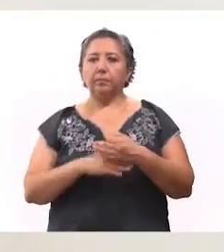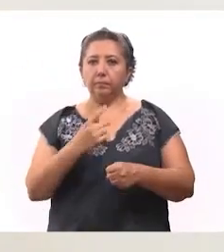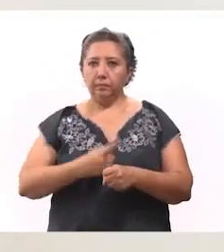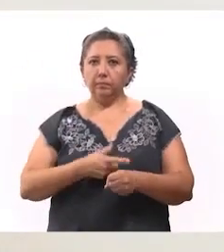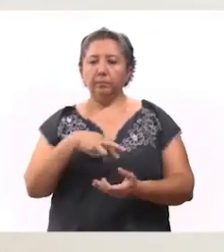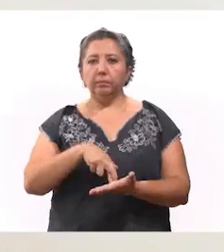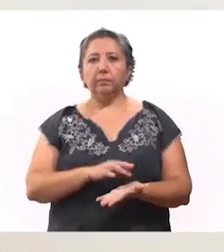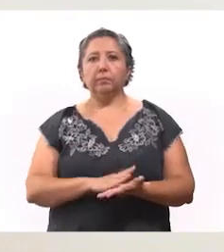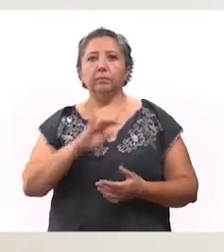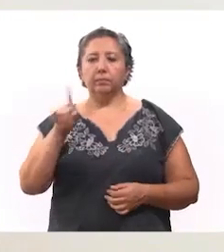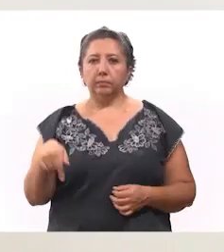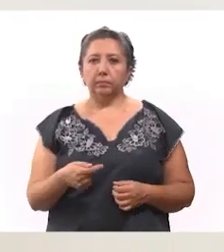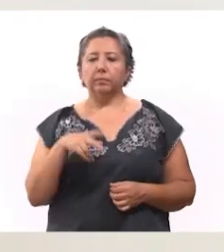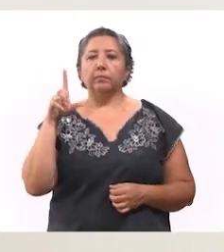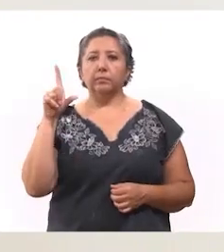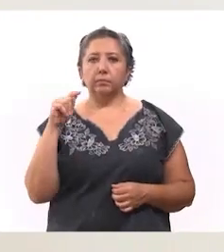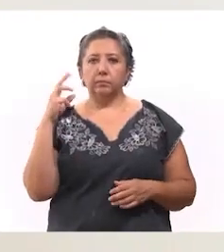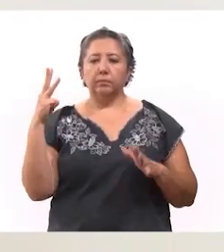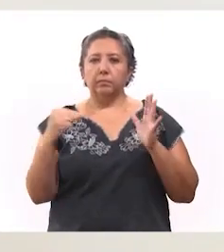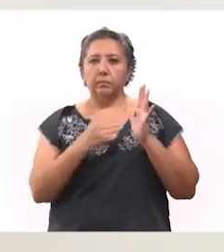de contagios registrados, que son